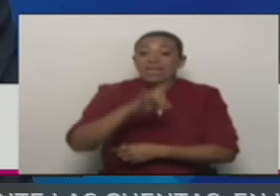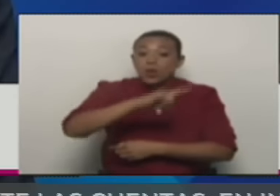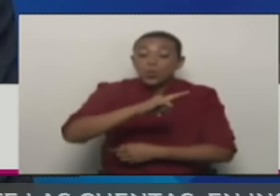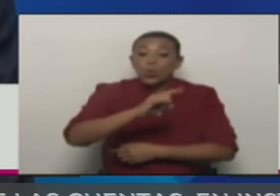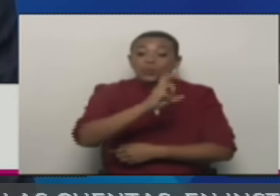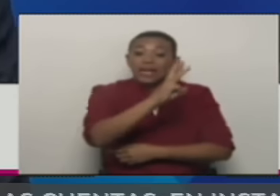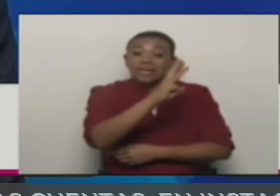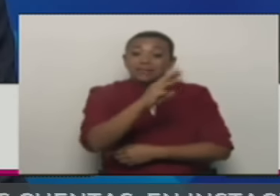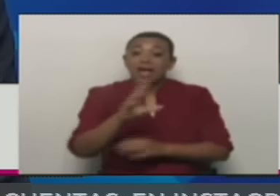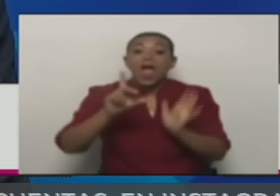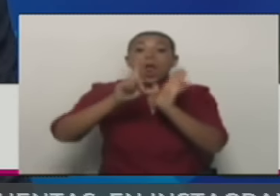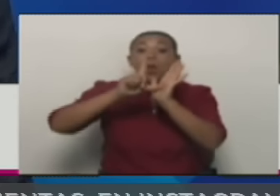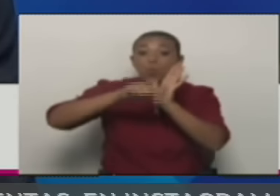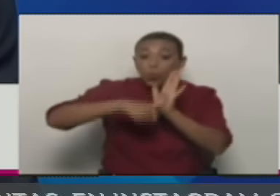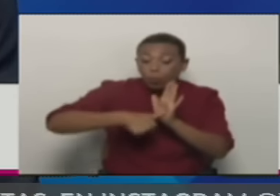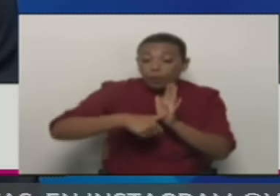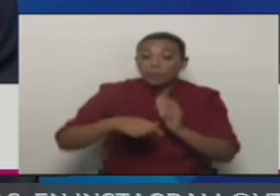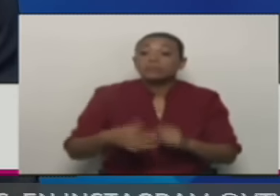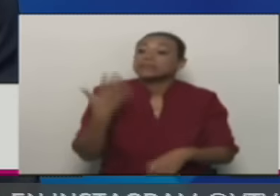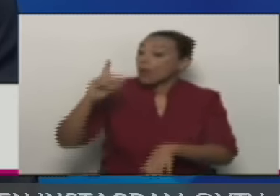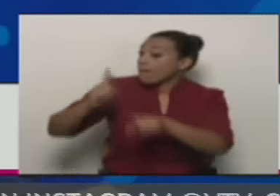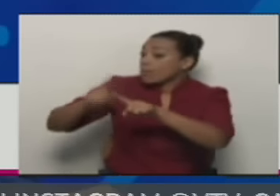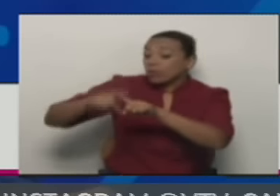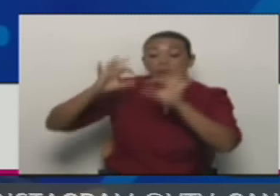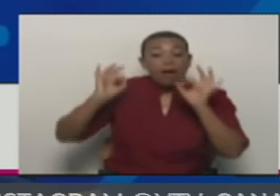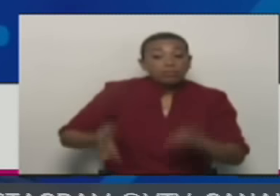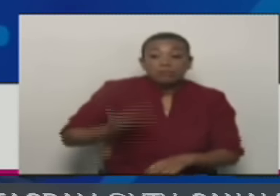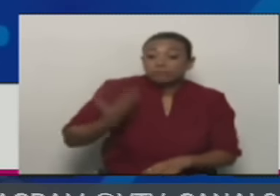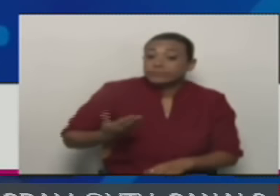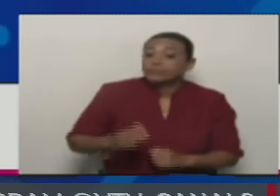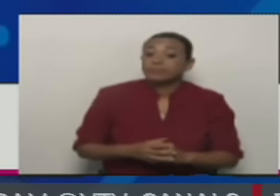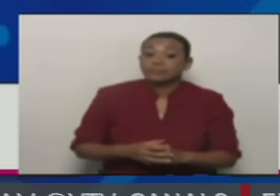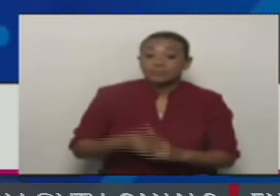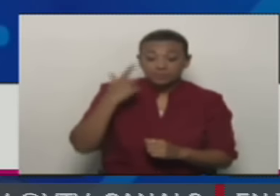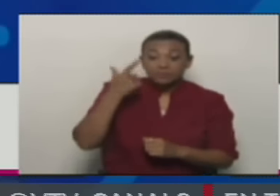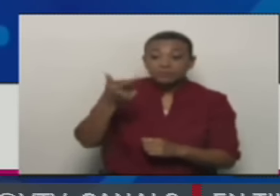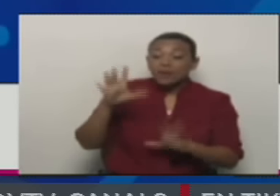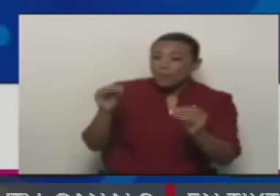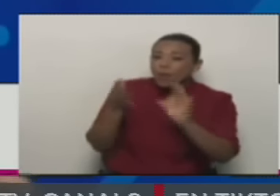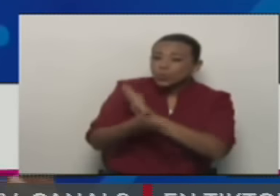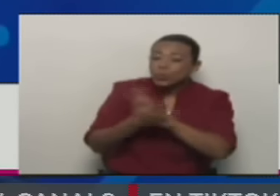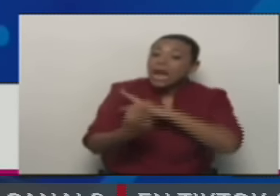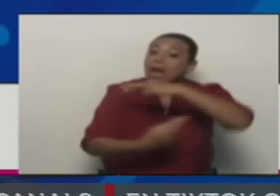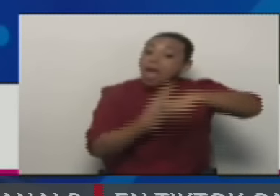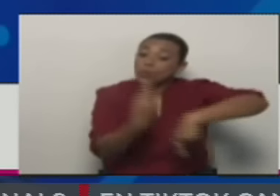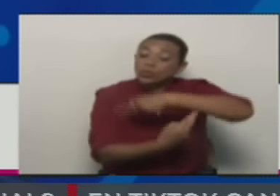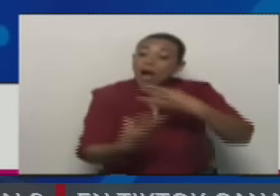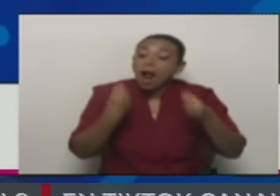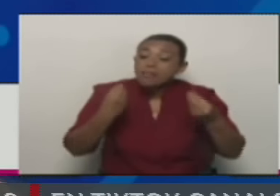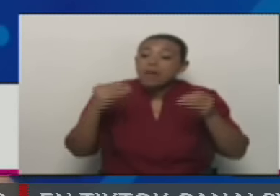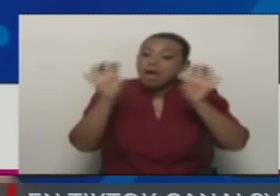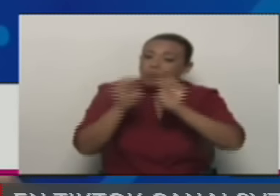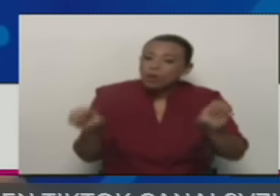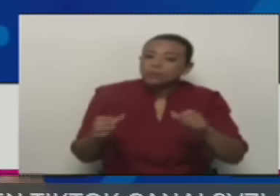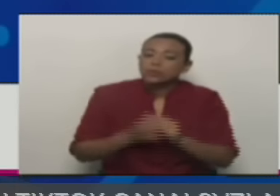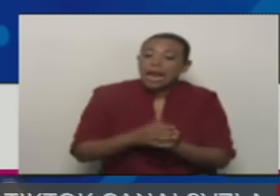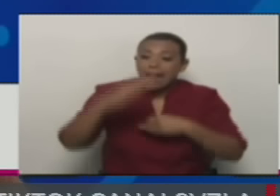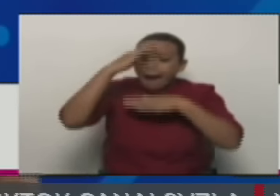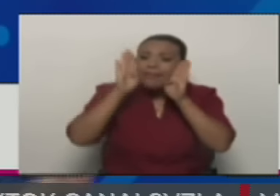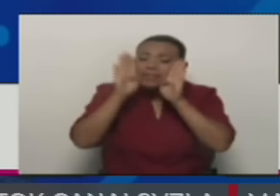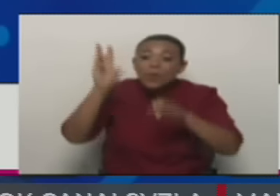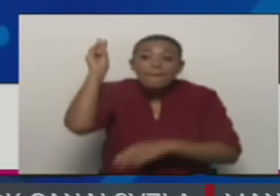30... Eso es vital para la calidad. Correcto. Lo que estamos hablando es la revolución de la calidad, la atención